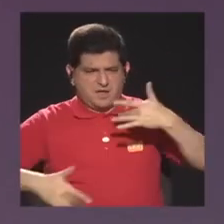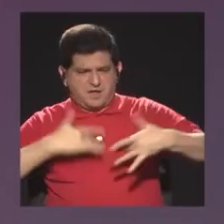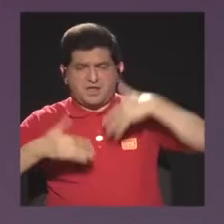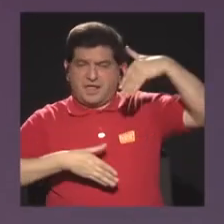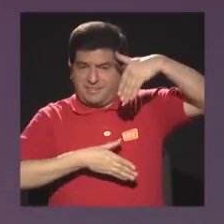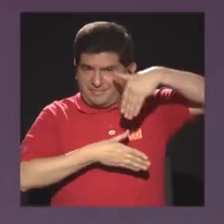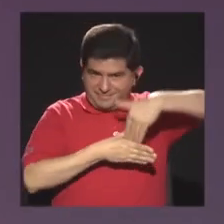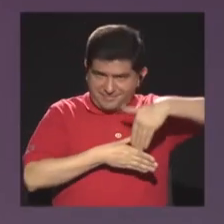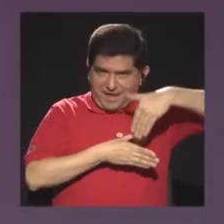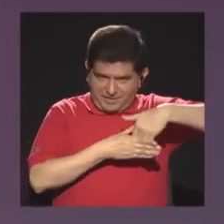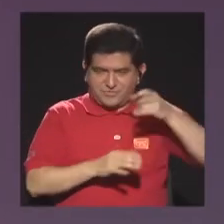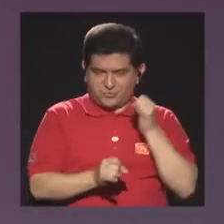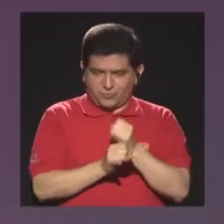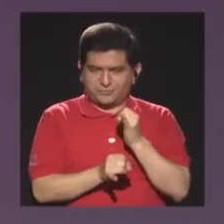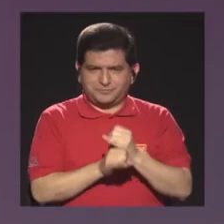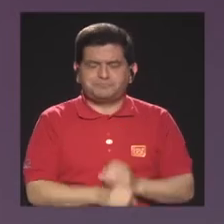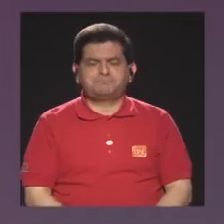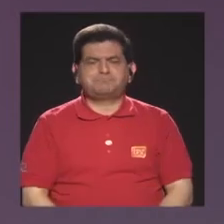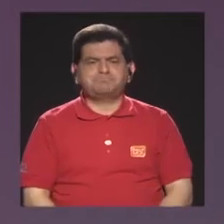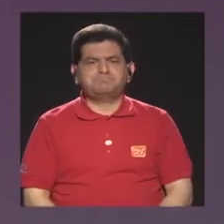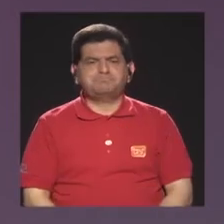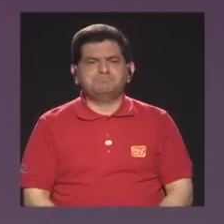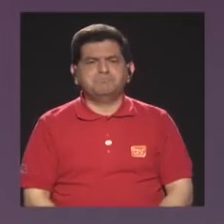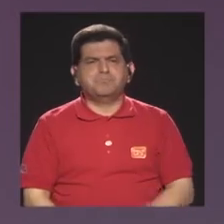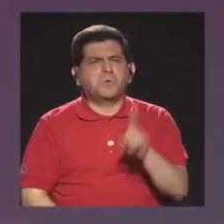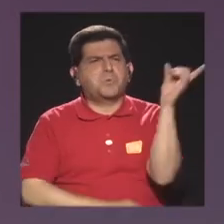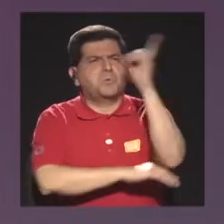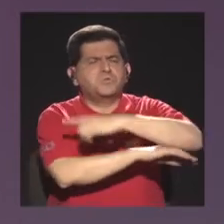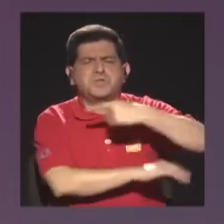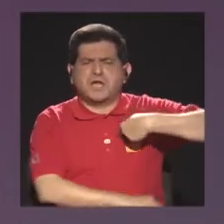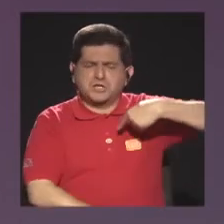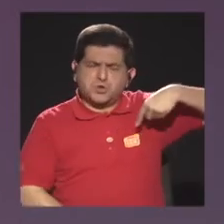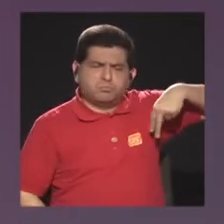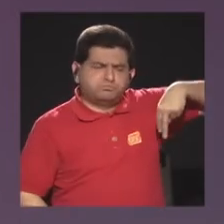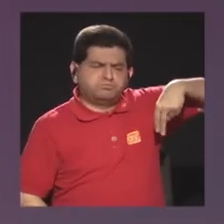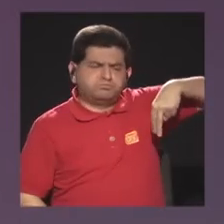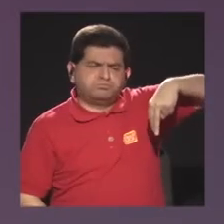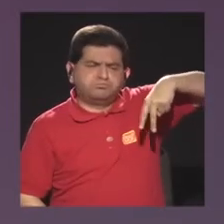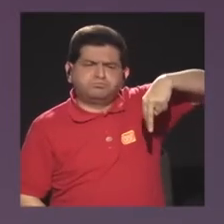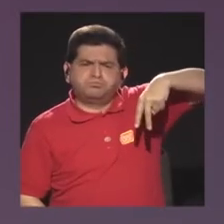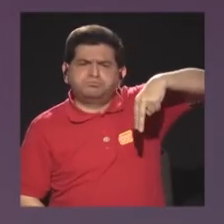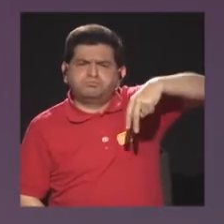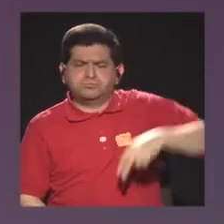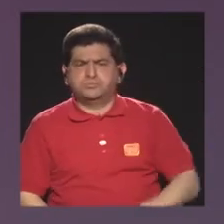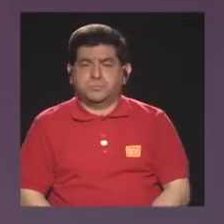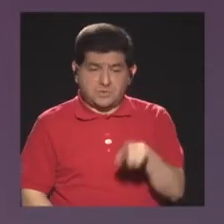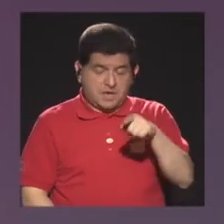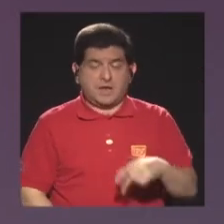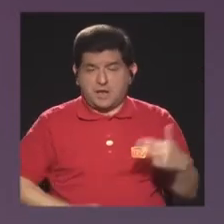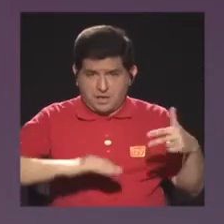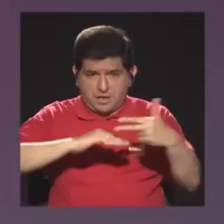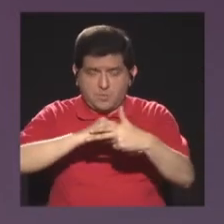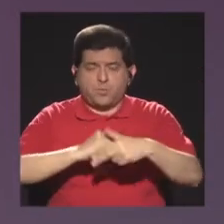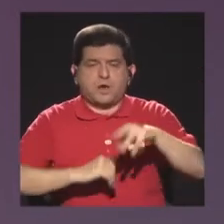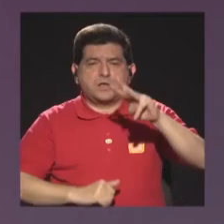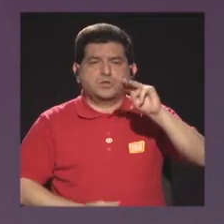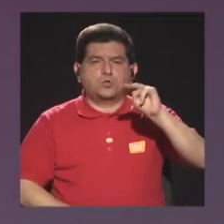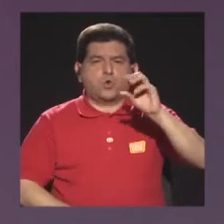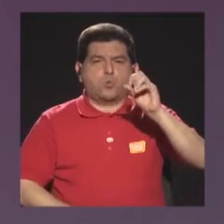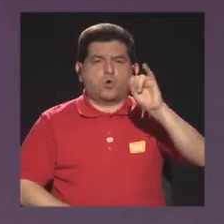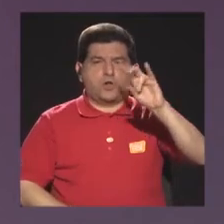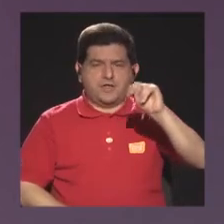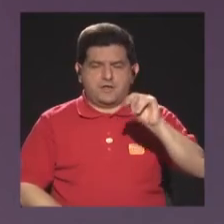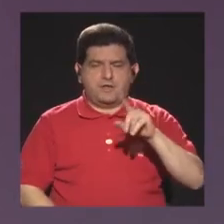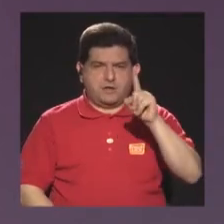interno de la institución, y un día voy yo caminando en la terminal portuaria de Moín y